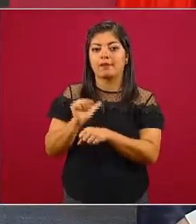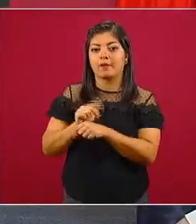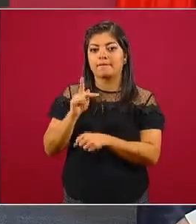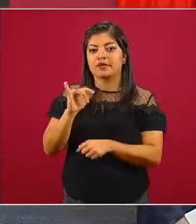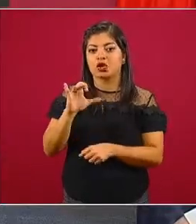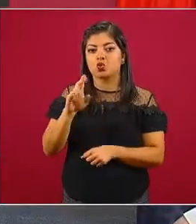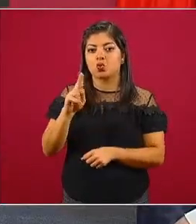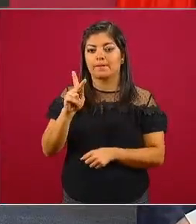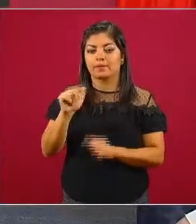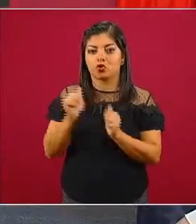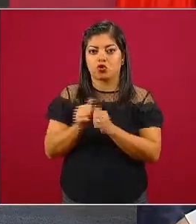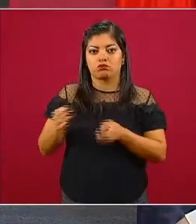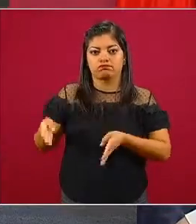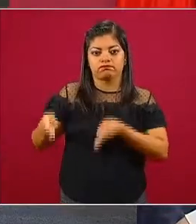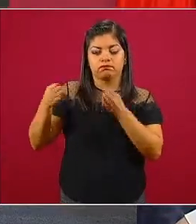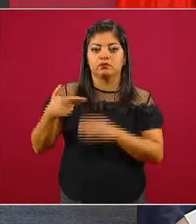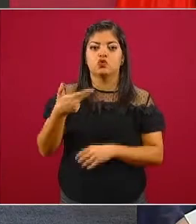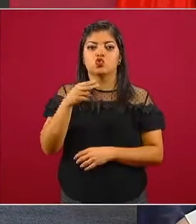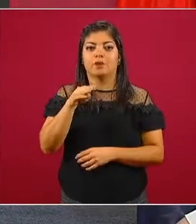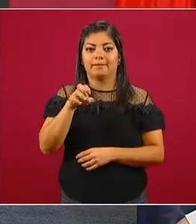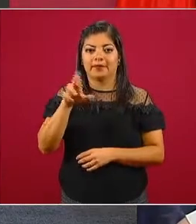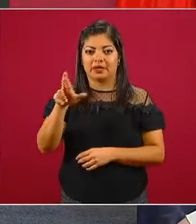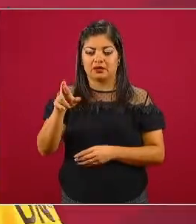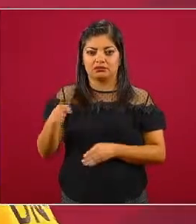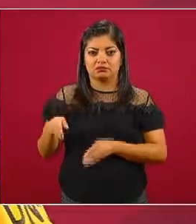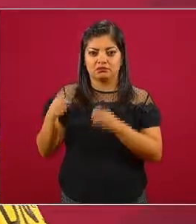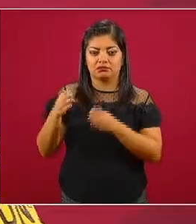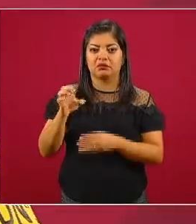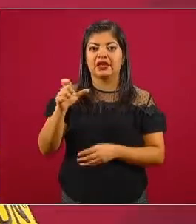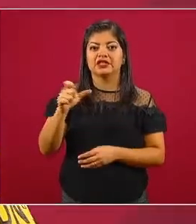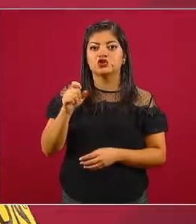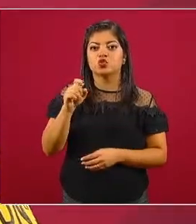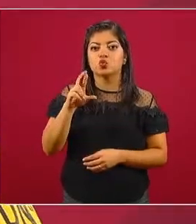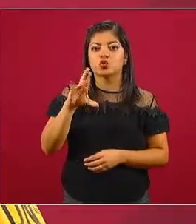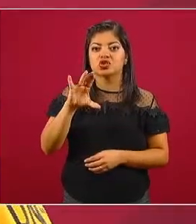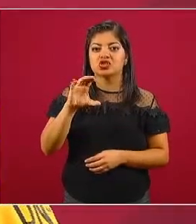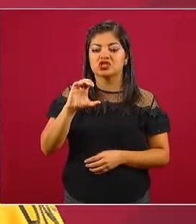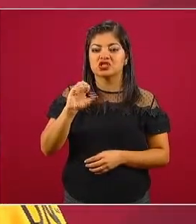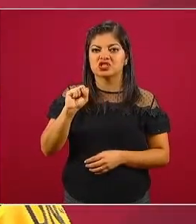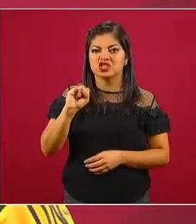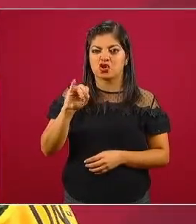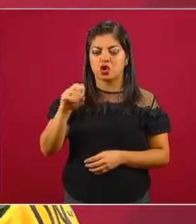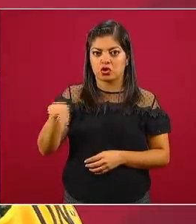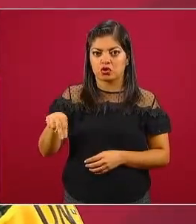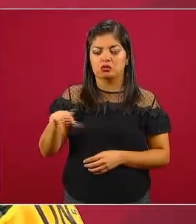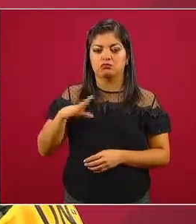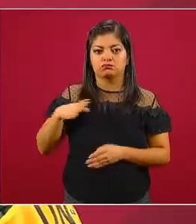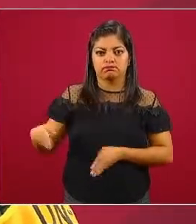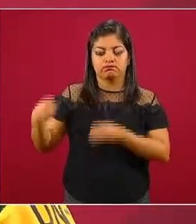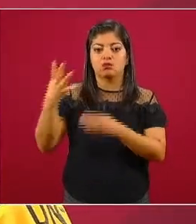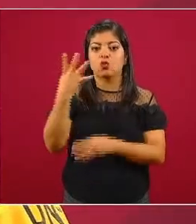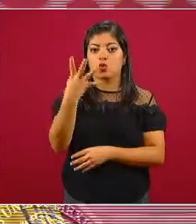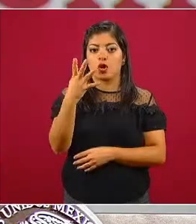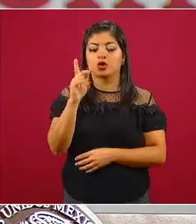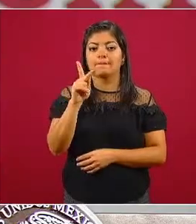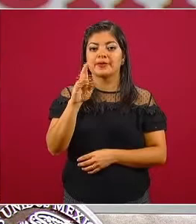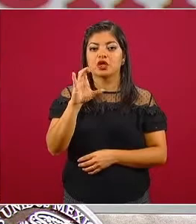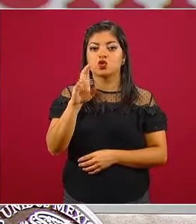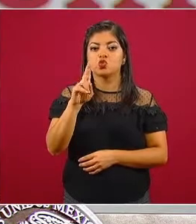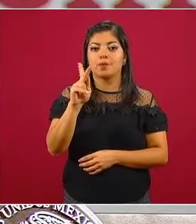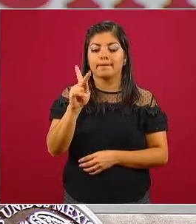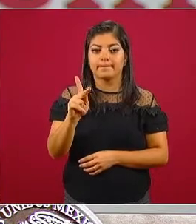con blindaje, un Hummer con blindaje, una Excursion también con blindaje, 4 camionetas pick-up con roll